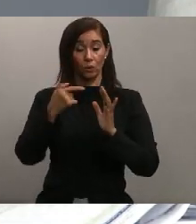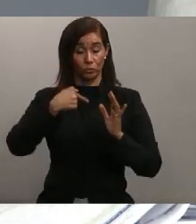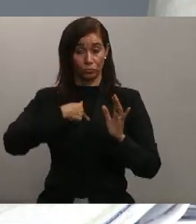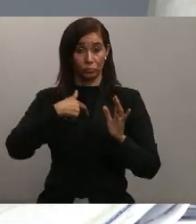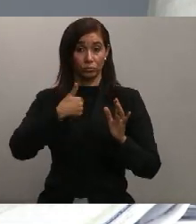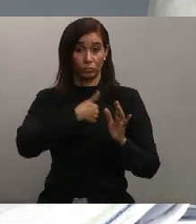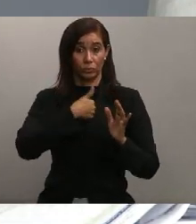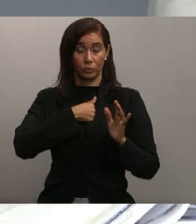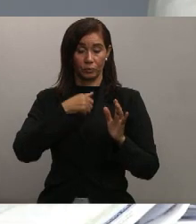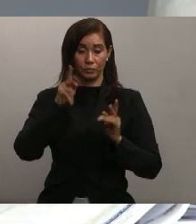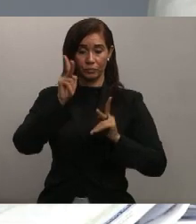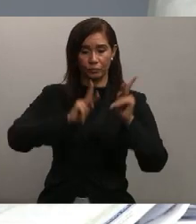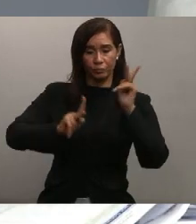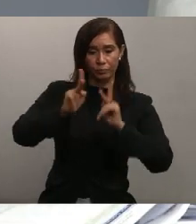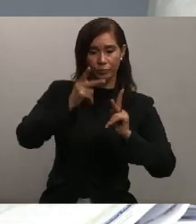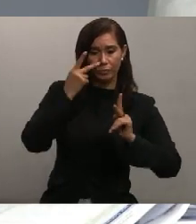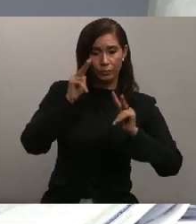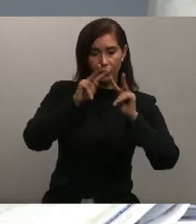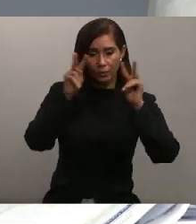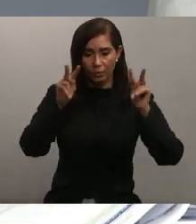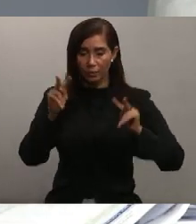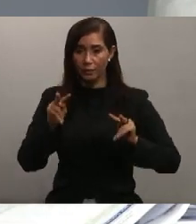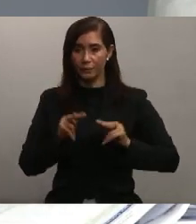estaré visitando la carpa y